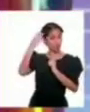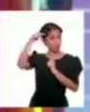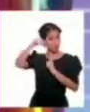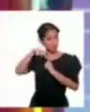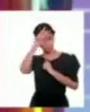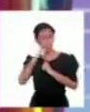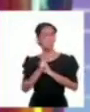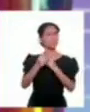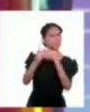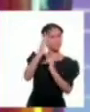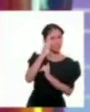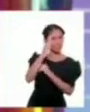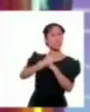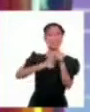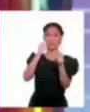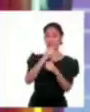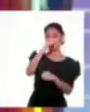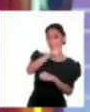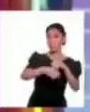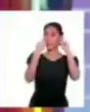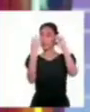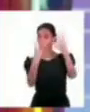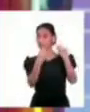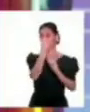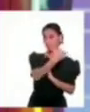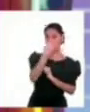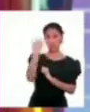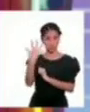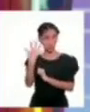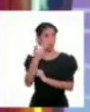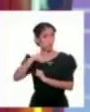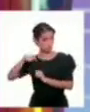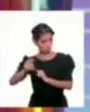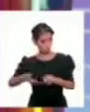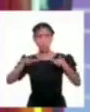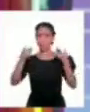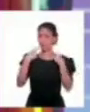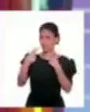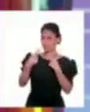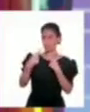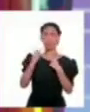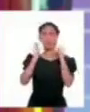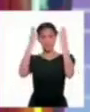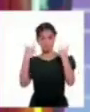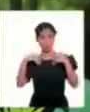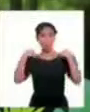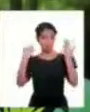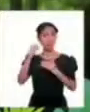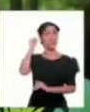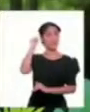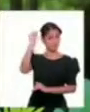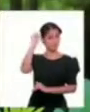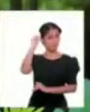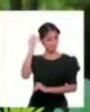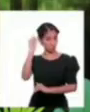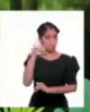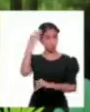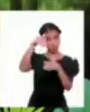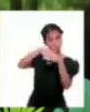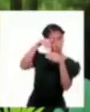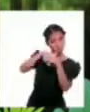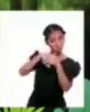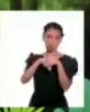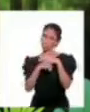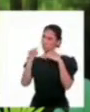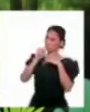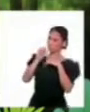¿Sabías que recién en 1955 se concedió el derecho al voto o sufragio femenino? ¿Sufragio? ¿Qué